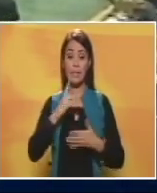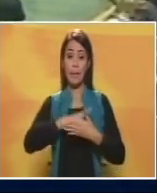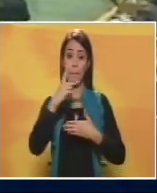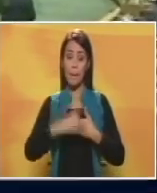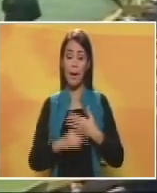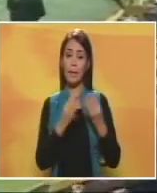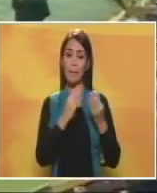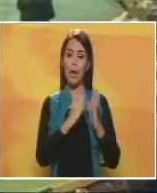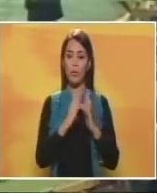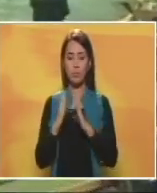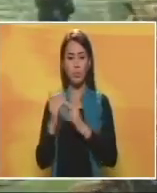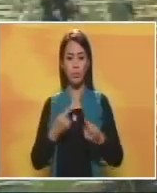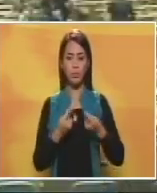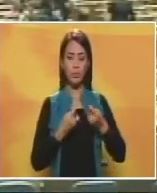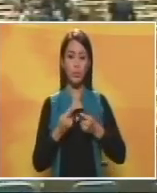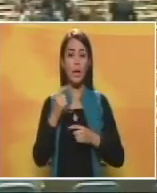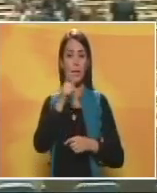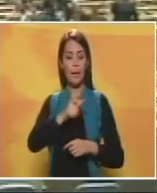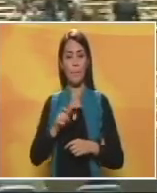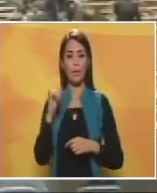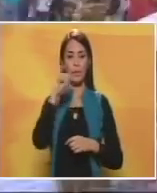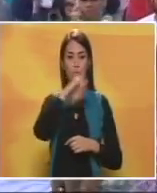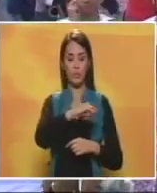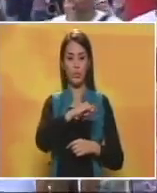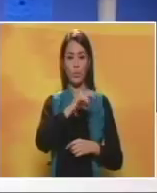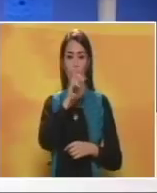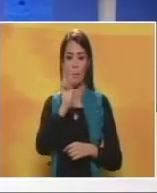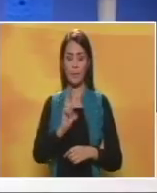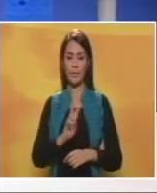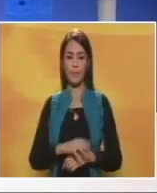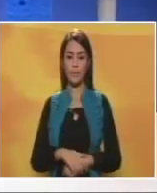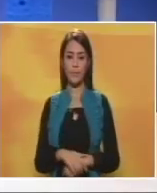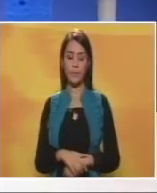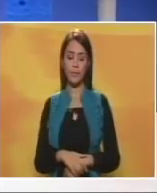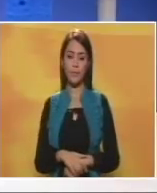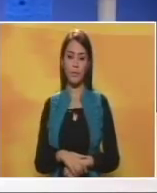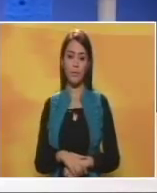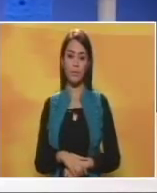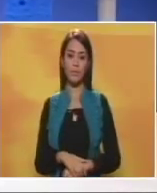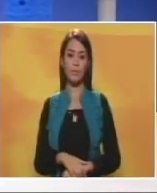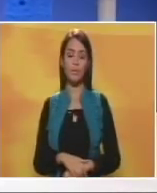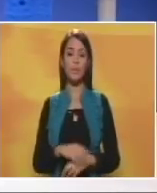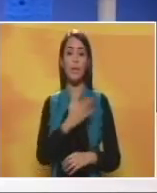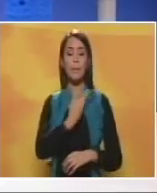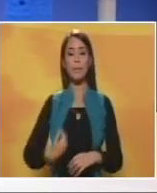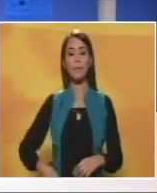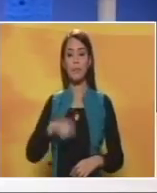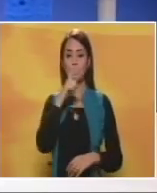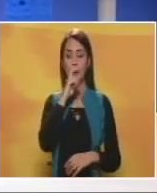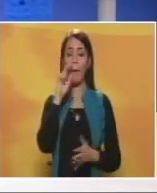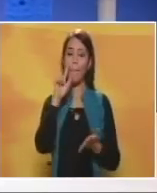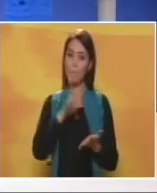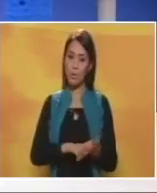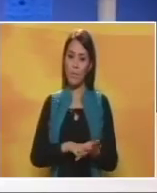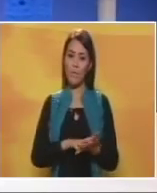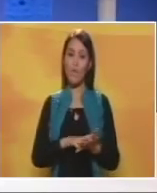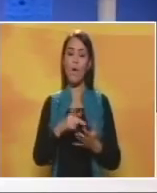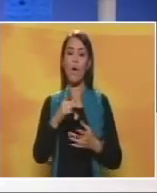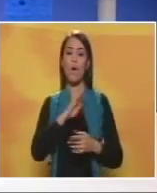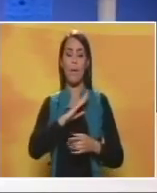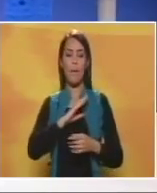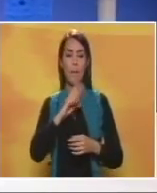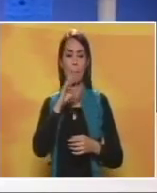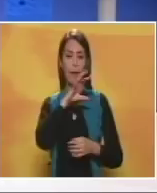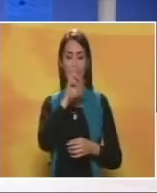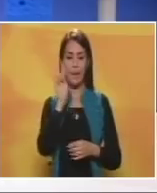la regularización de los inmigrantes venezolanos. El presidente de la República, Nicolás Maduro, aprobó la nacionalidad